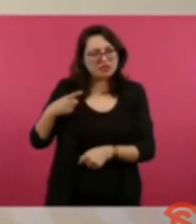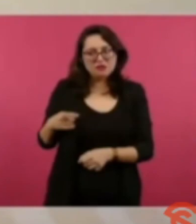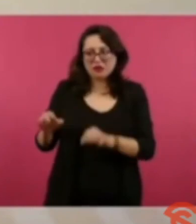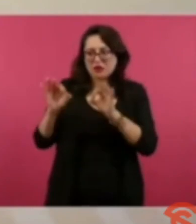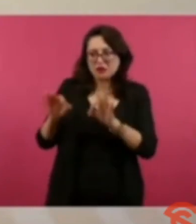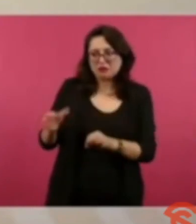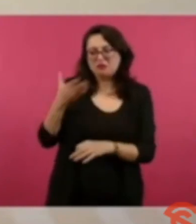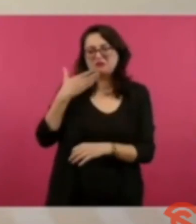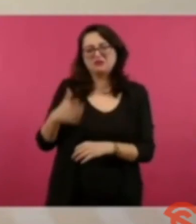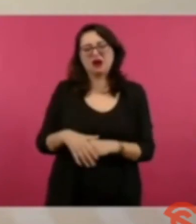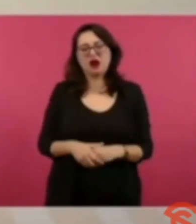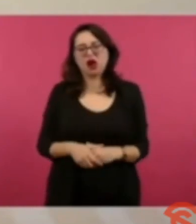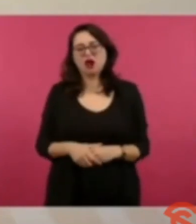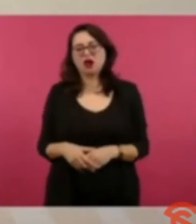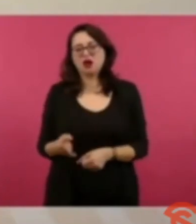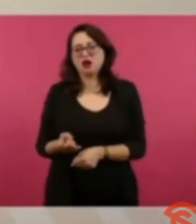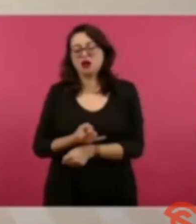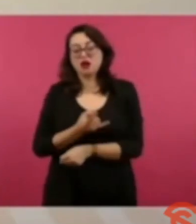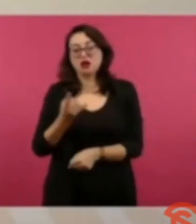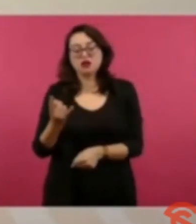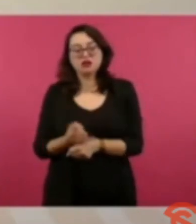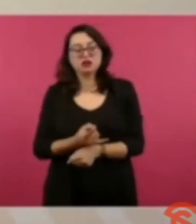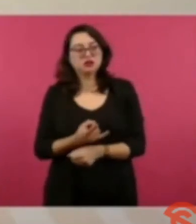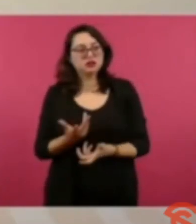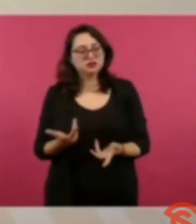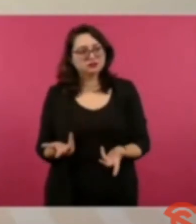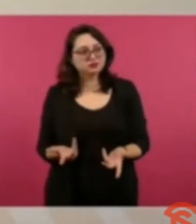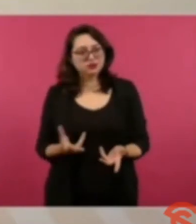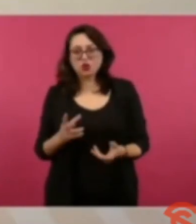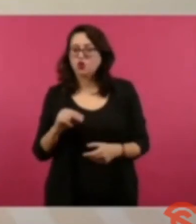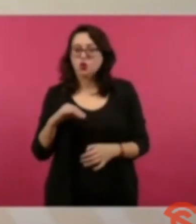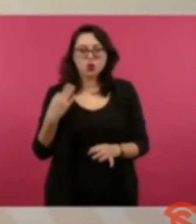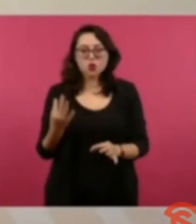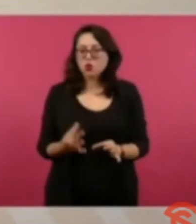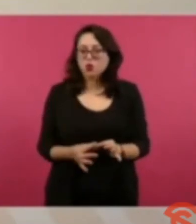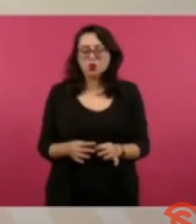para tenerlas en buen estado y no lo hacen.